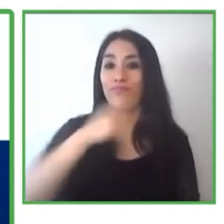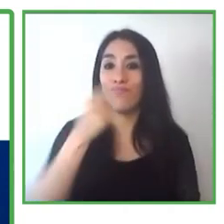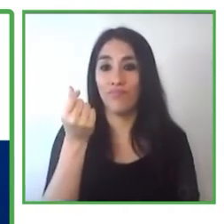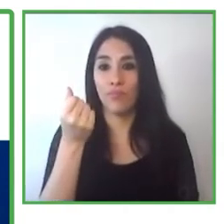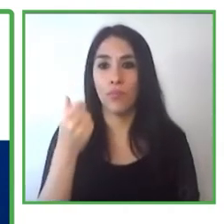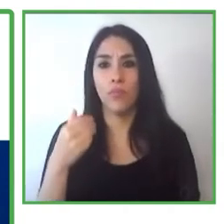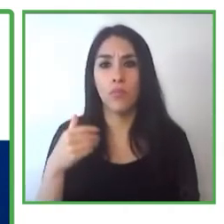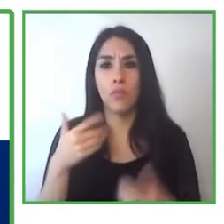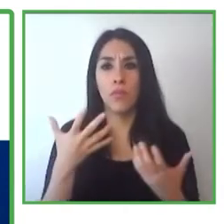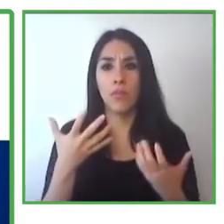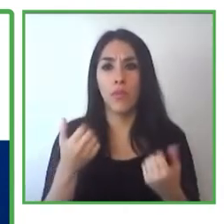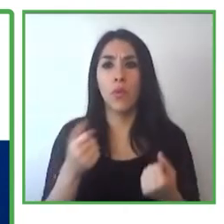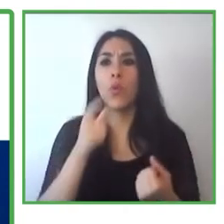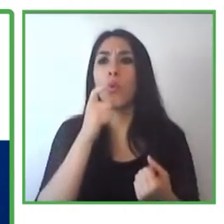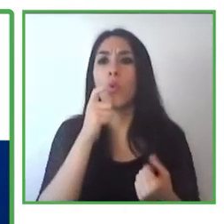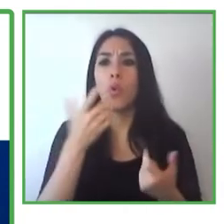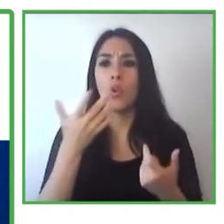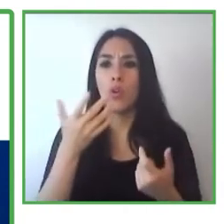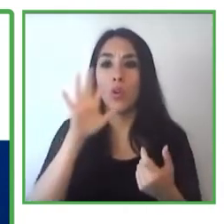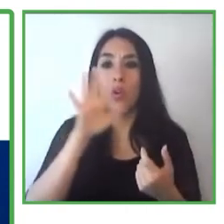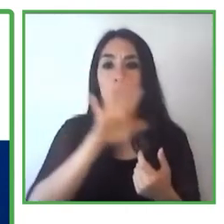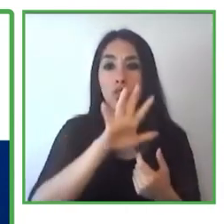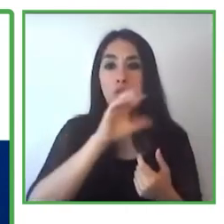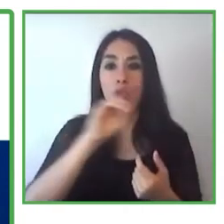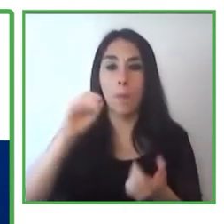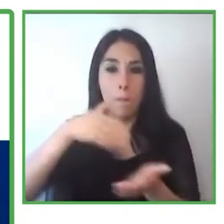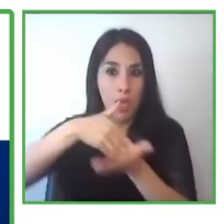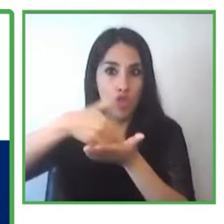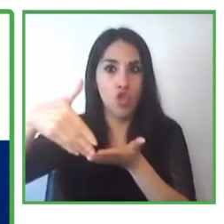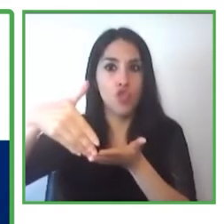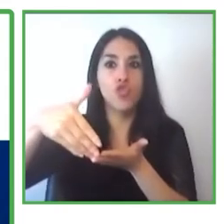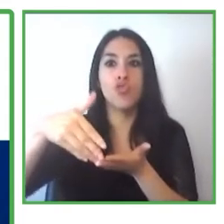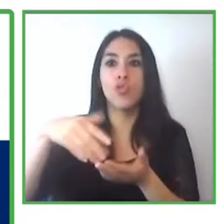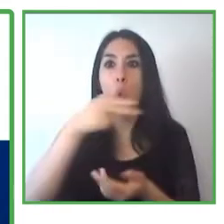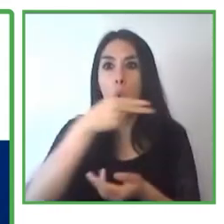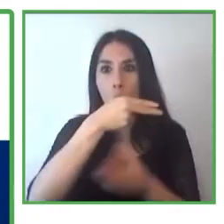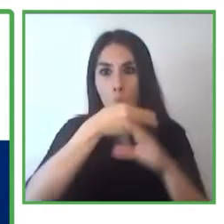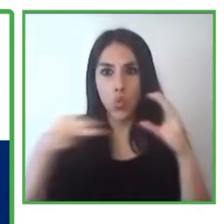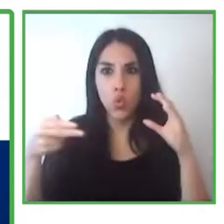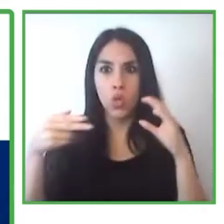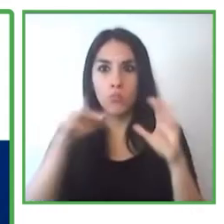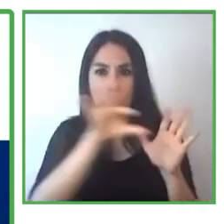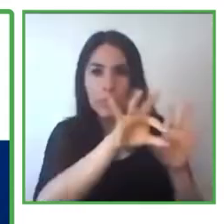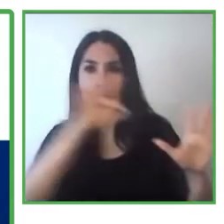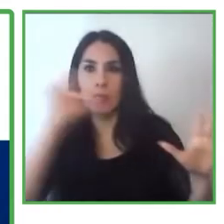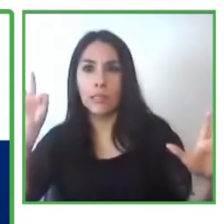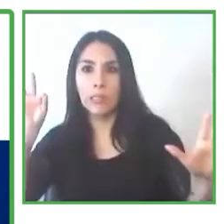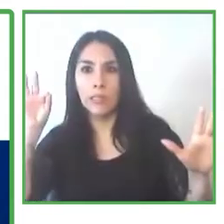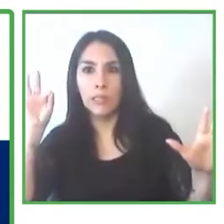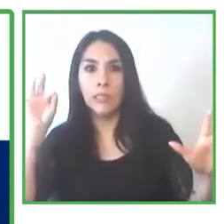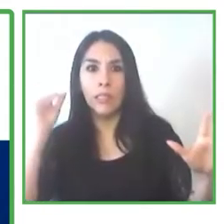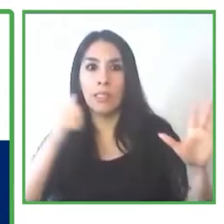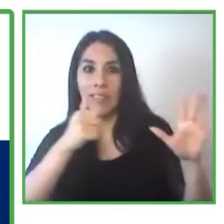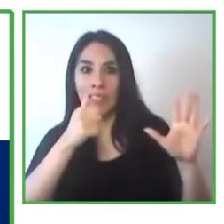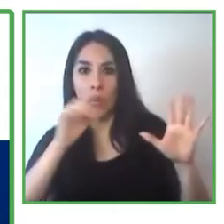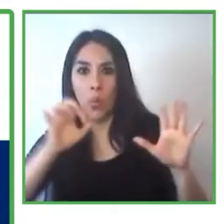de unos 500 millones de euros y el 60% se destinan a los programas sociales, entre los cuales está